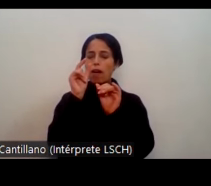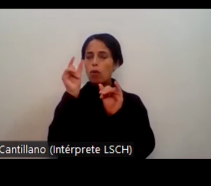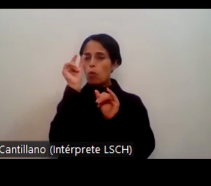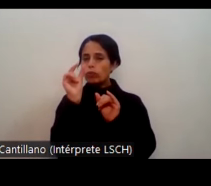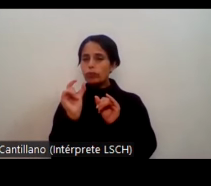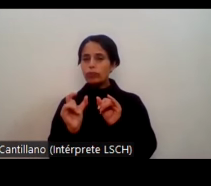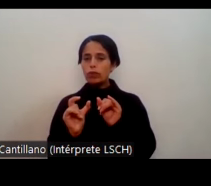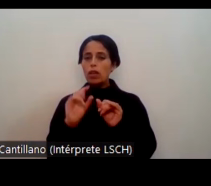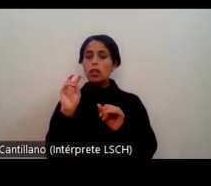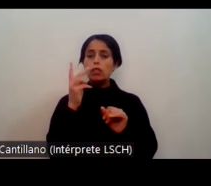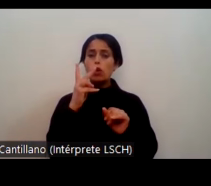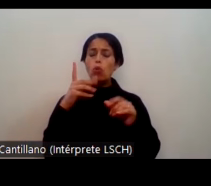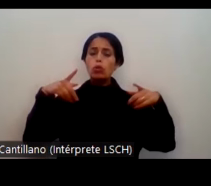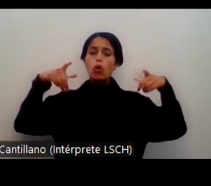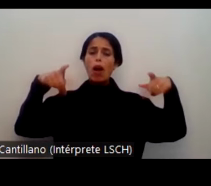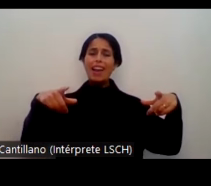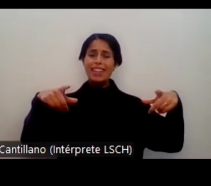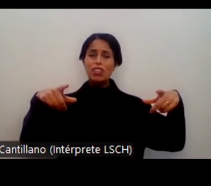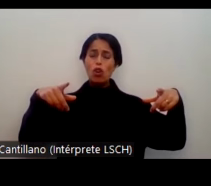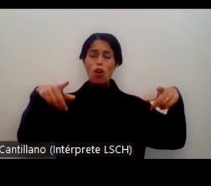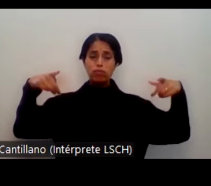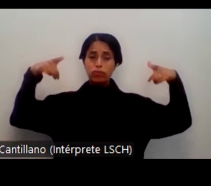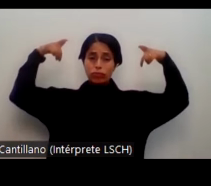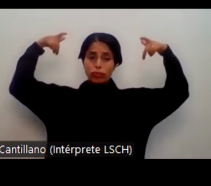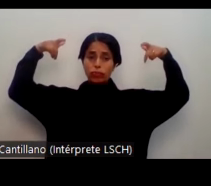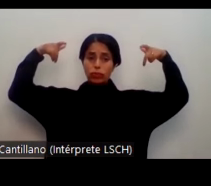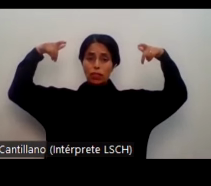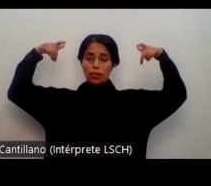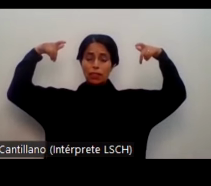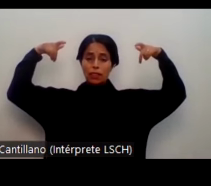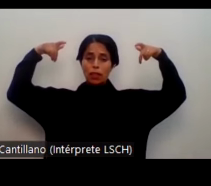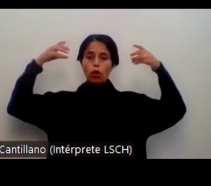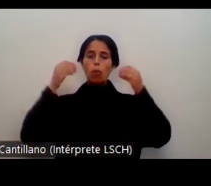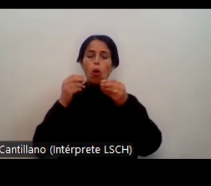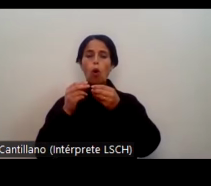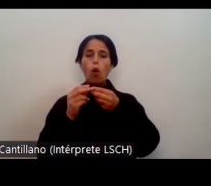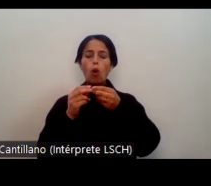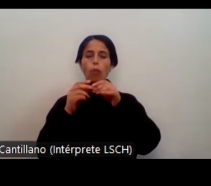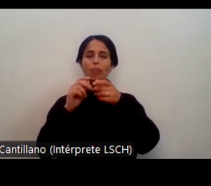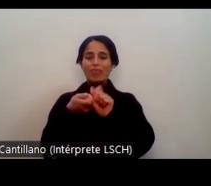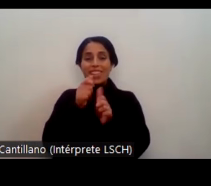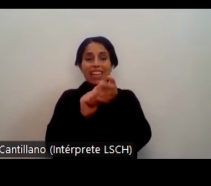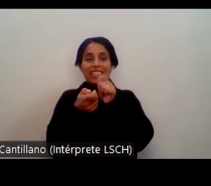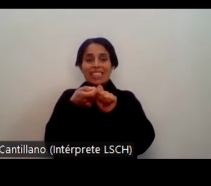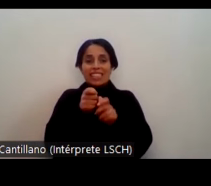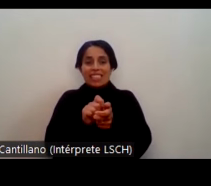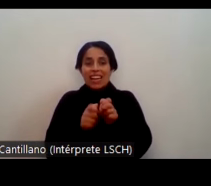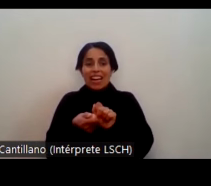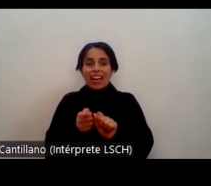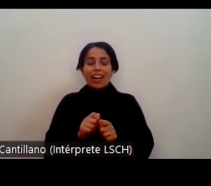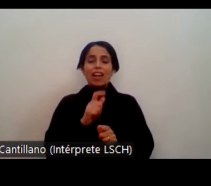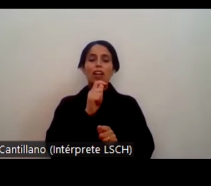segunda parte que es este anillo, que es en realidad es una trenza de totora,